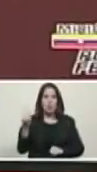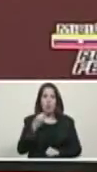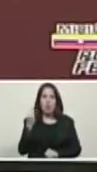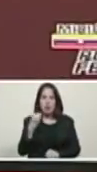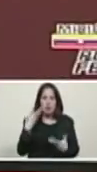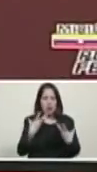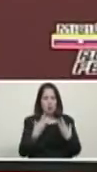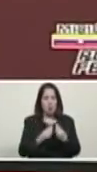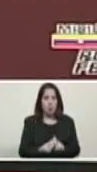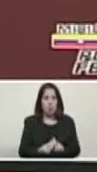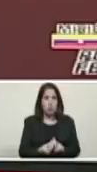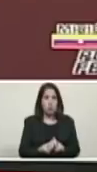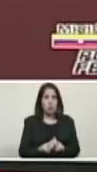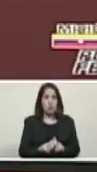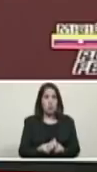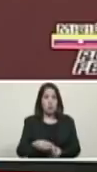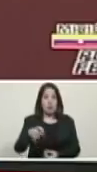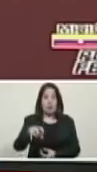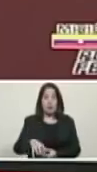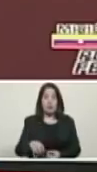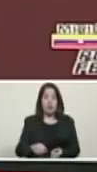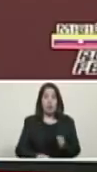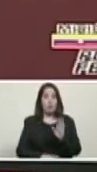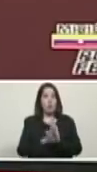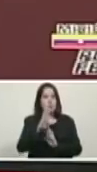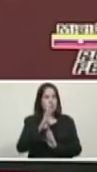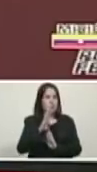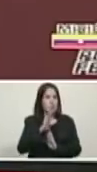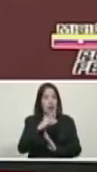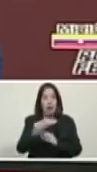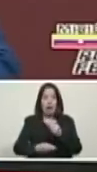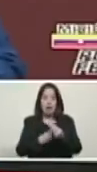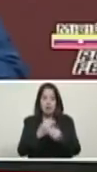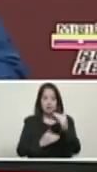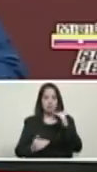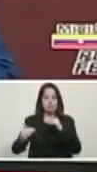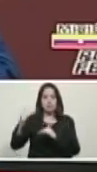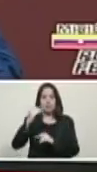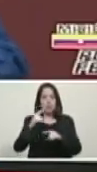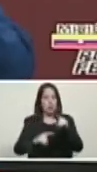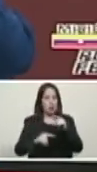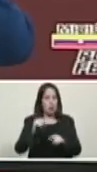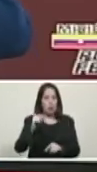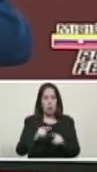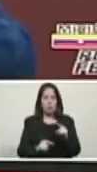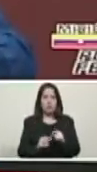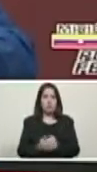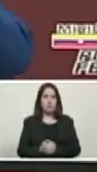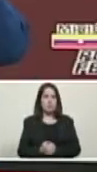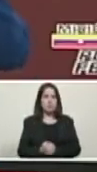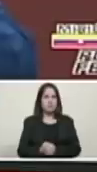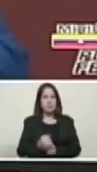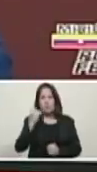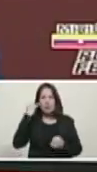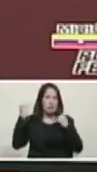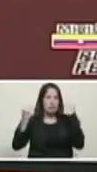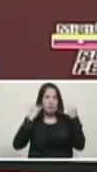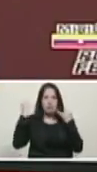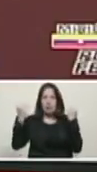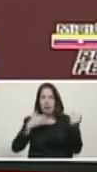en el estado mayor a generar cosas a generar ideas